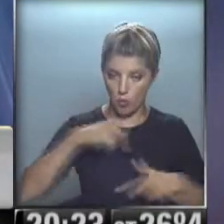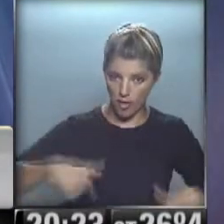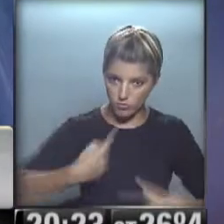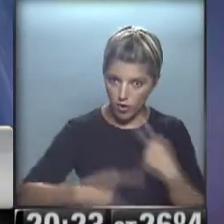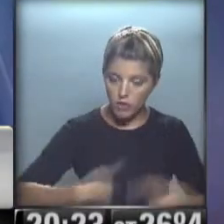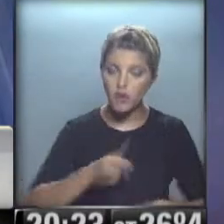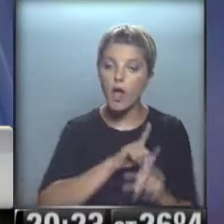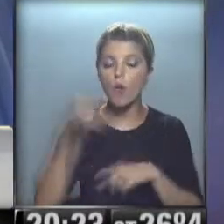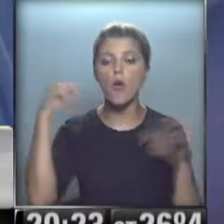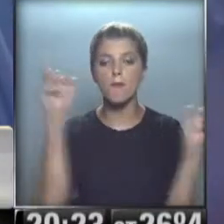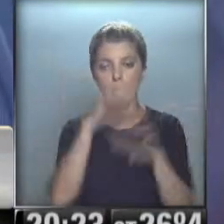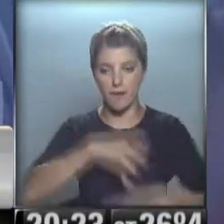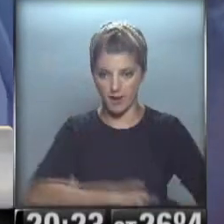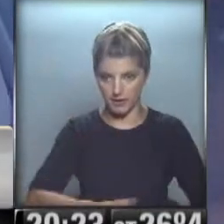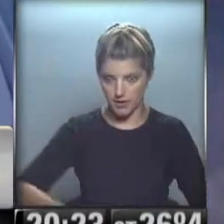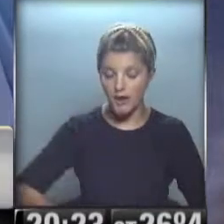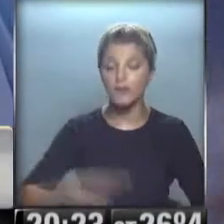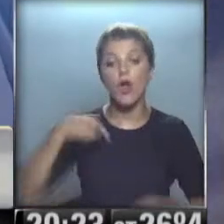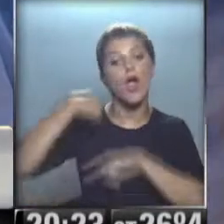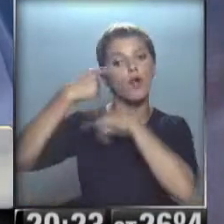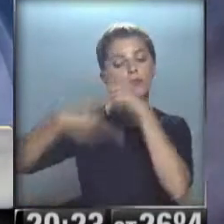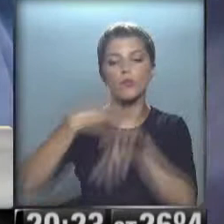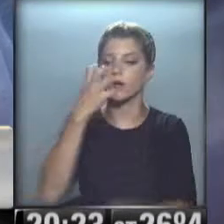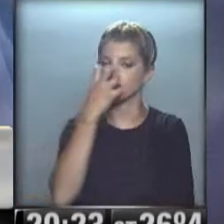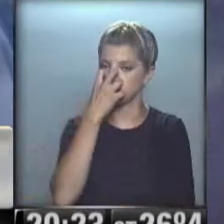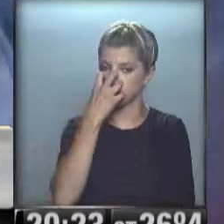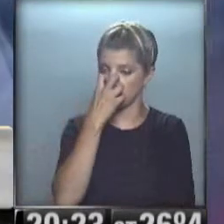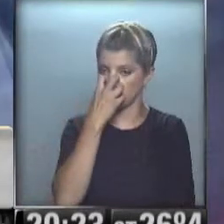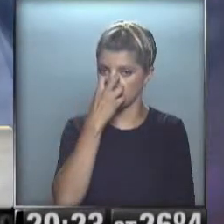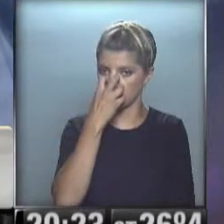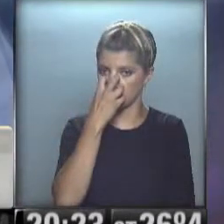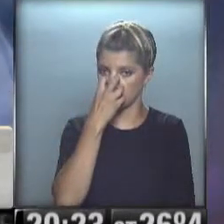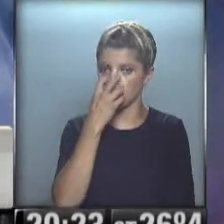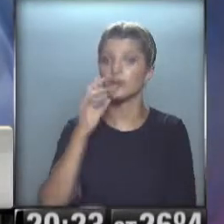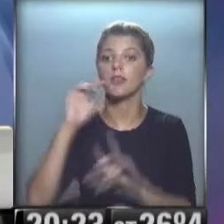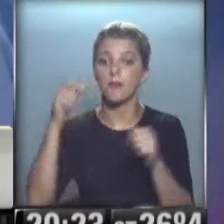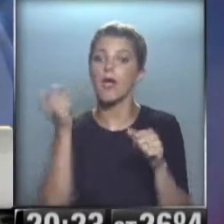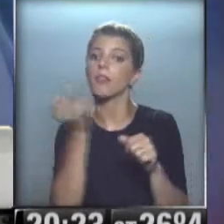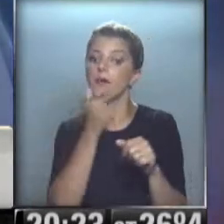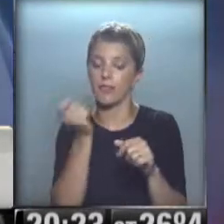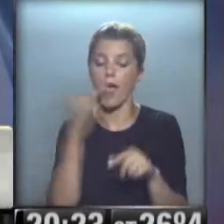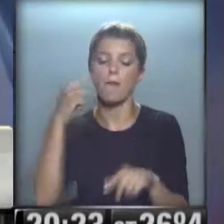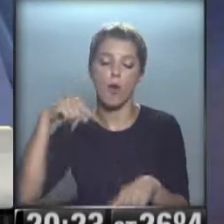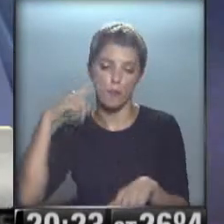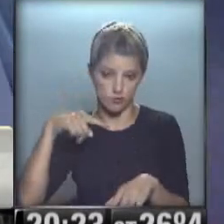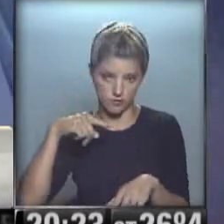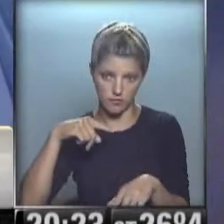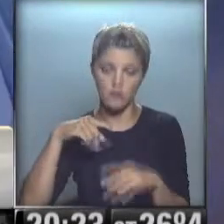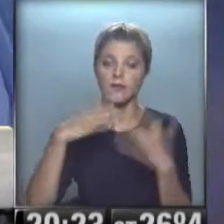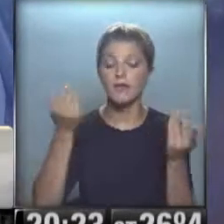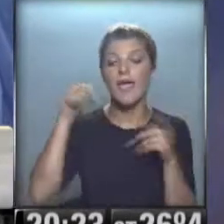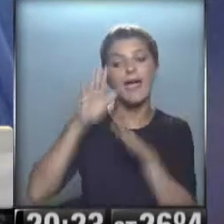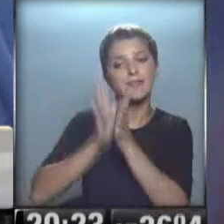renal aguda. Se encuentra todavía bajo asistencia respiratoria mecánica con sedación farmacológica en